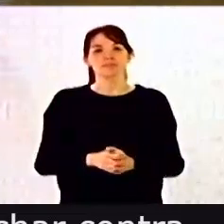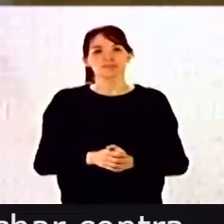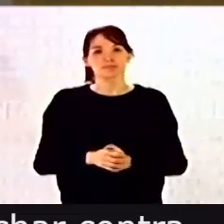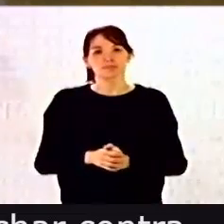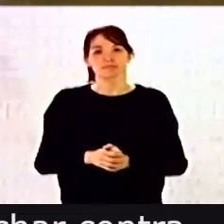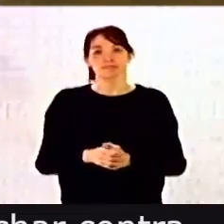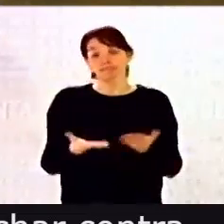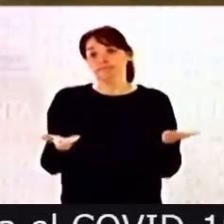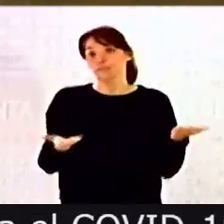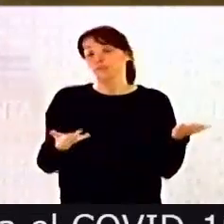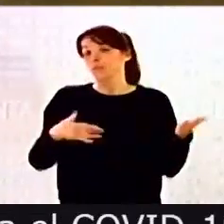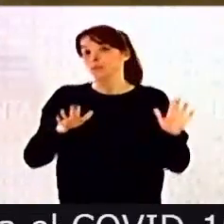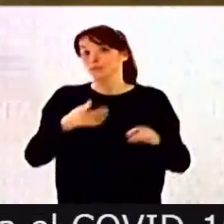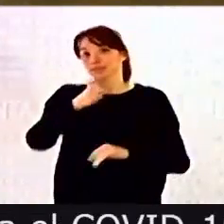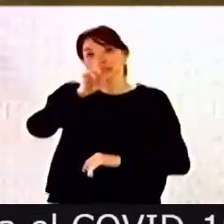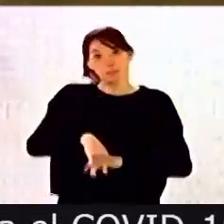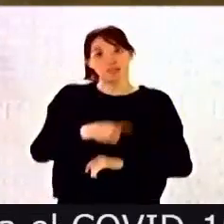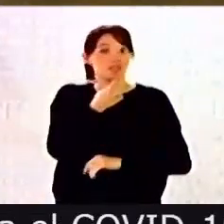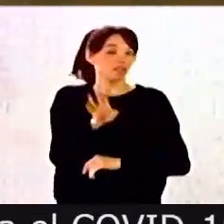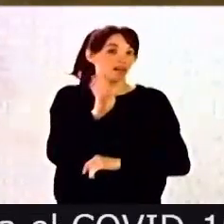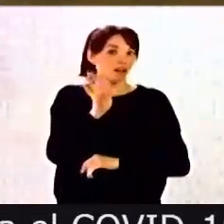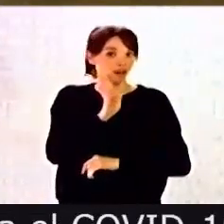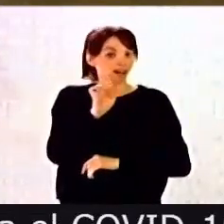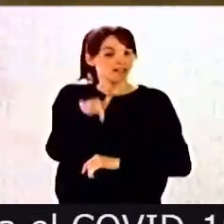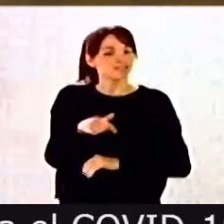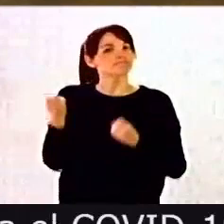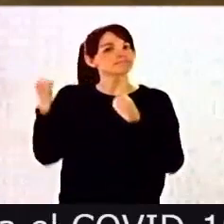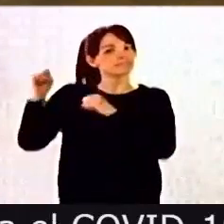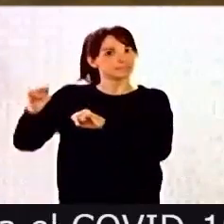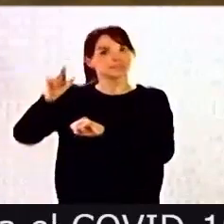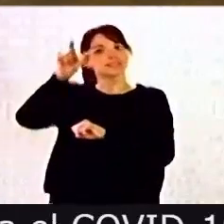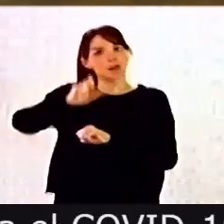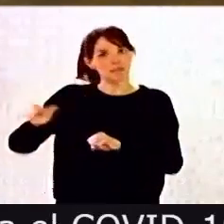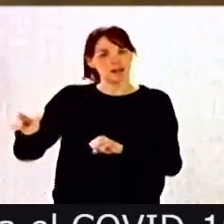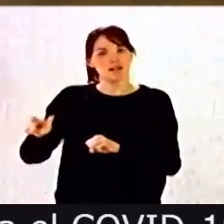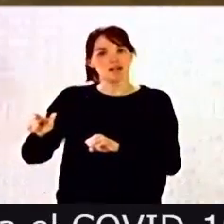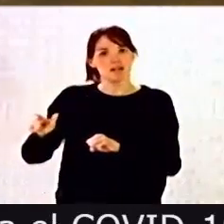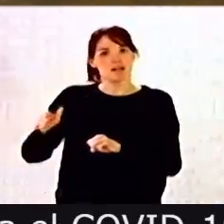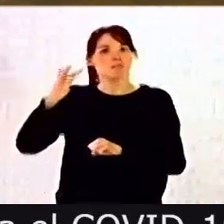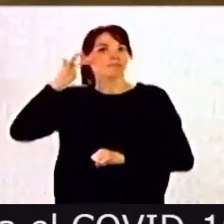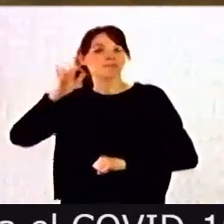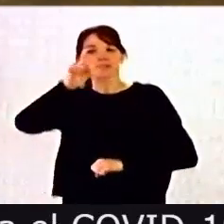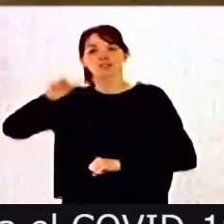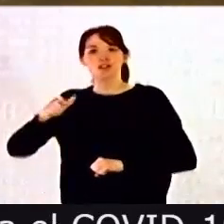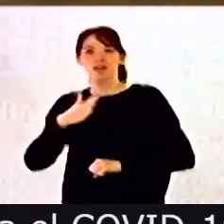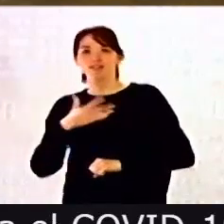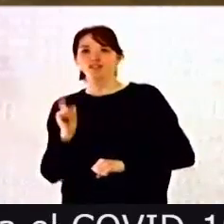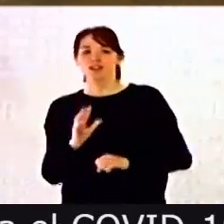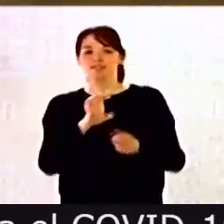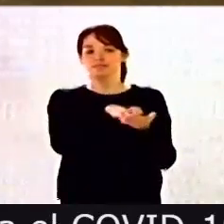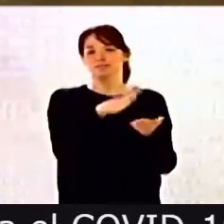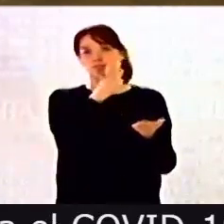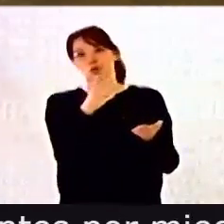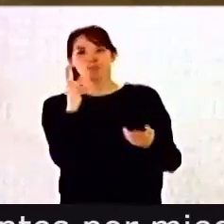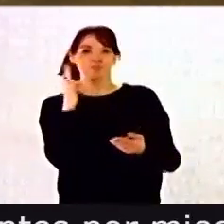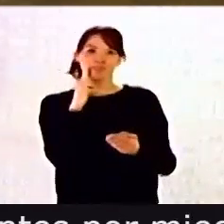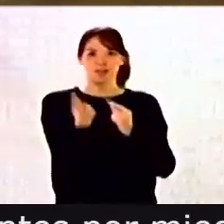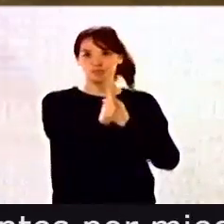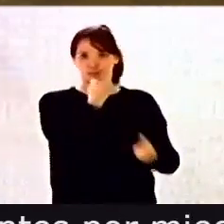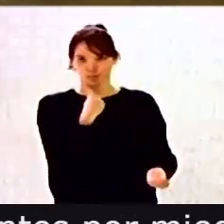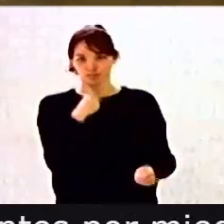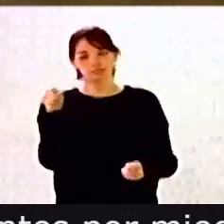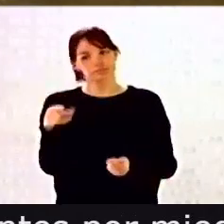Pero también, como les decía, al rechazo de los pacientes por miedo a contagiarse. A día de hoy,